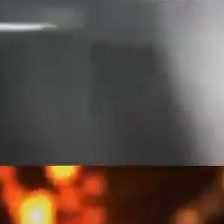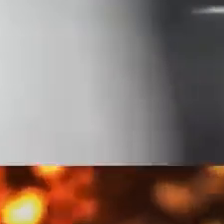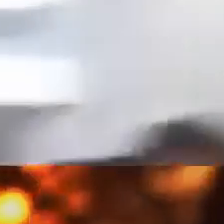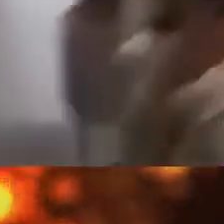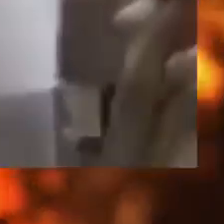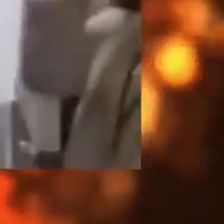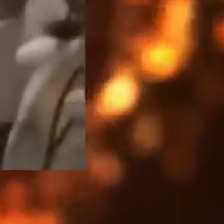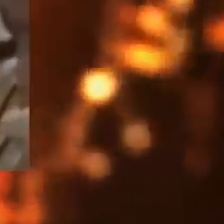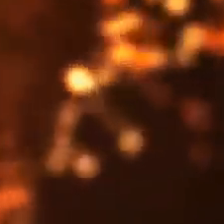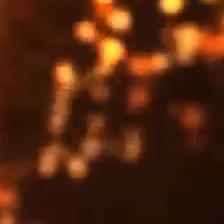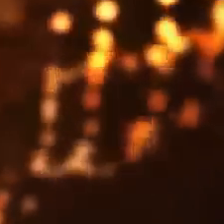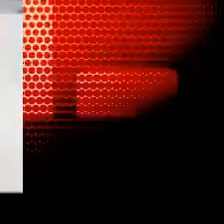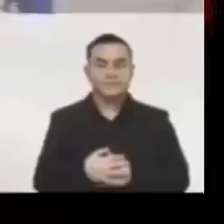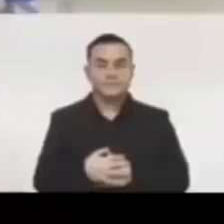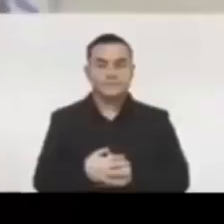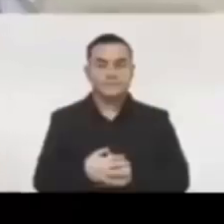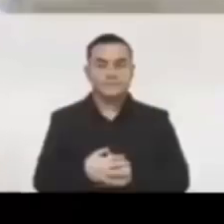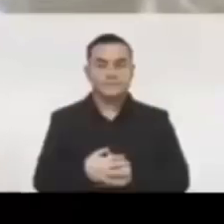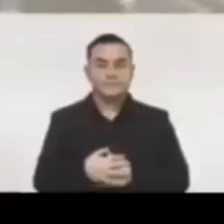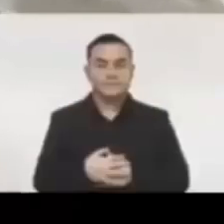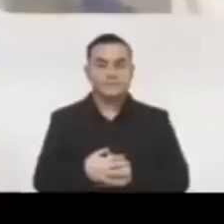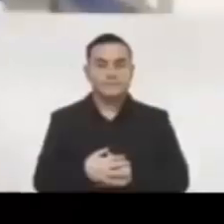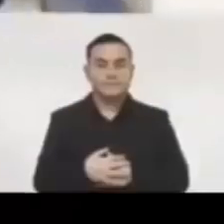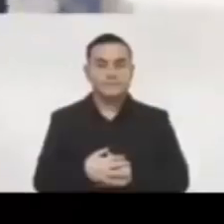no voy a no sea jugar